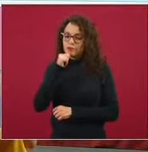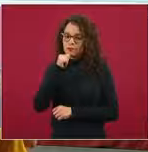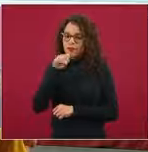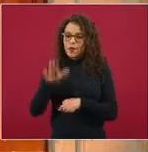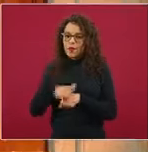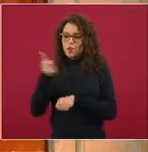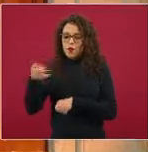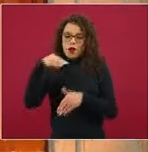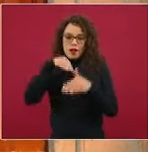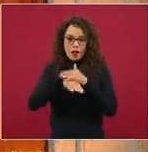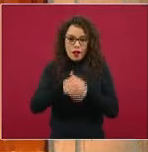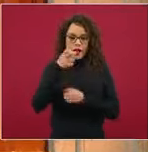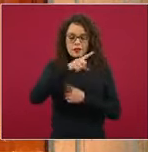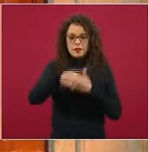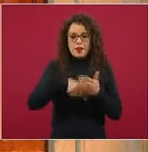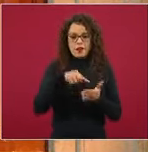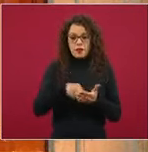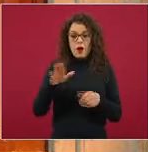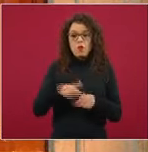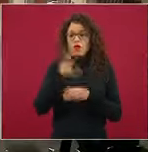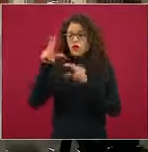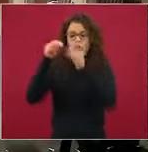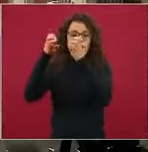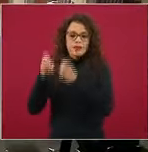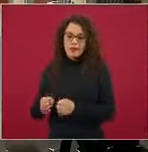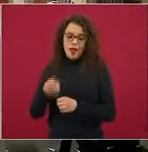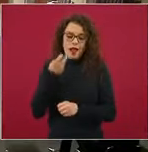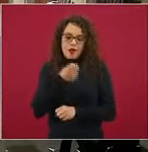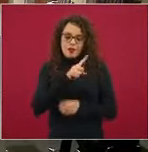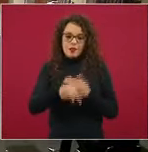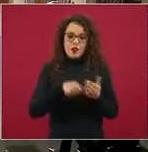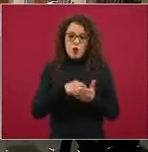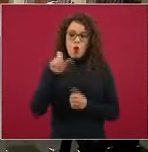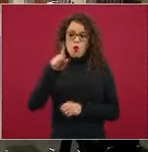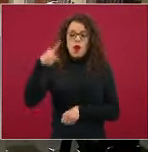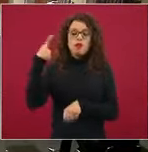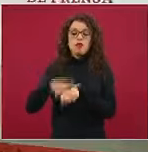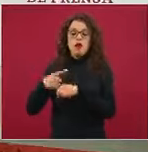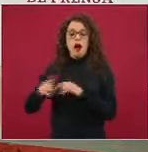o dentro de una unidad, porque no se encontraban en ella cuando